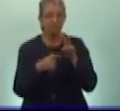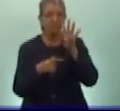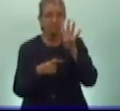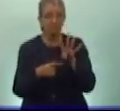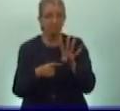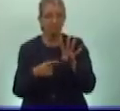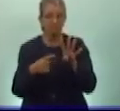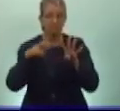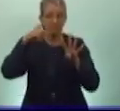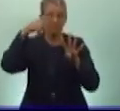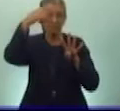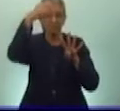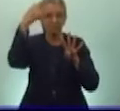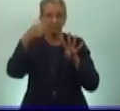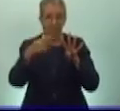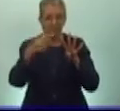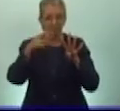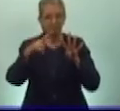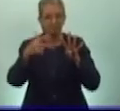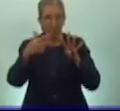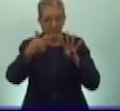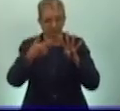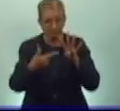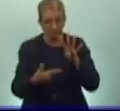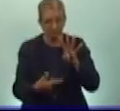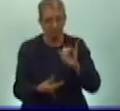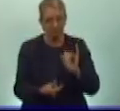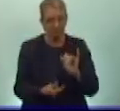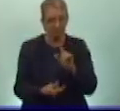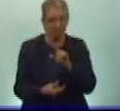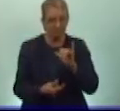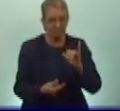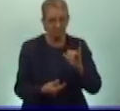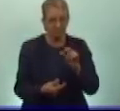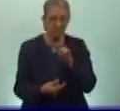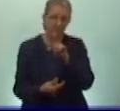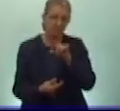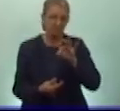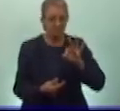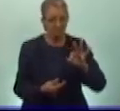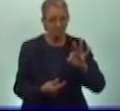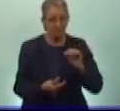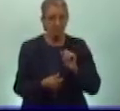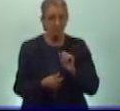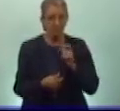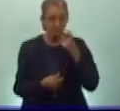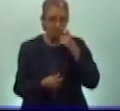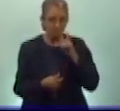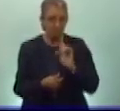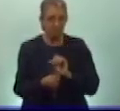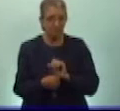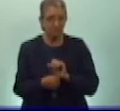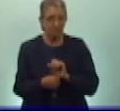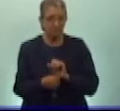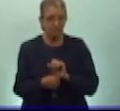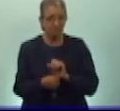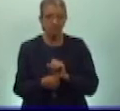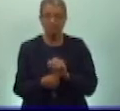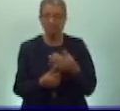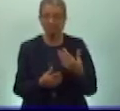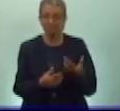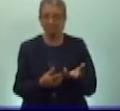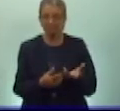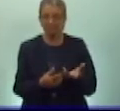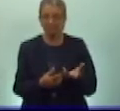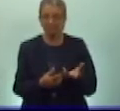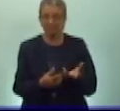en 4, 16 su última cifra es 6, en el caso de 18 su última cifra es 8. O sea que